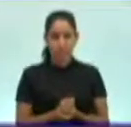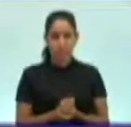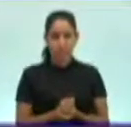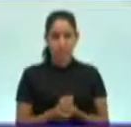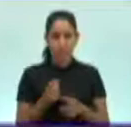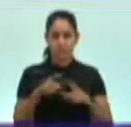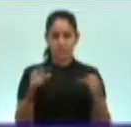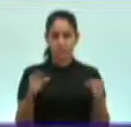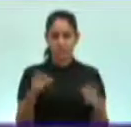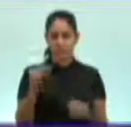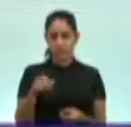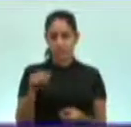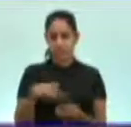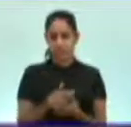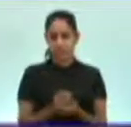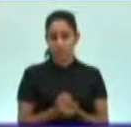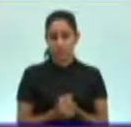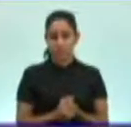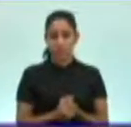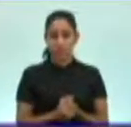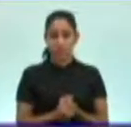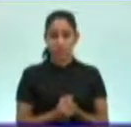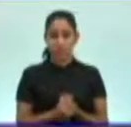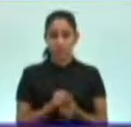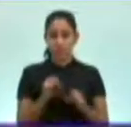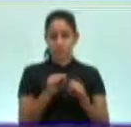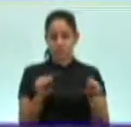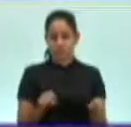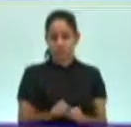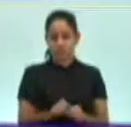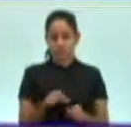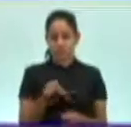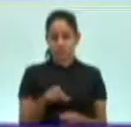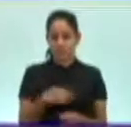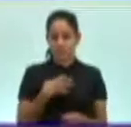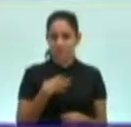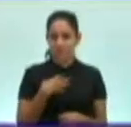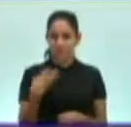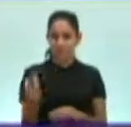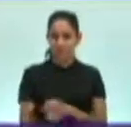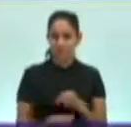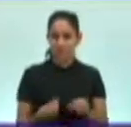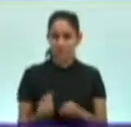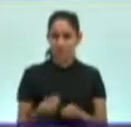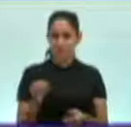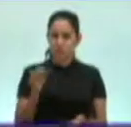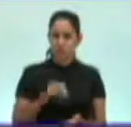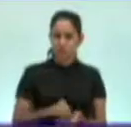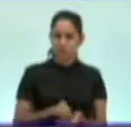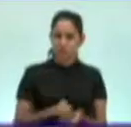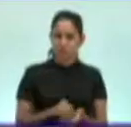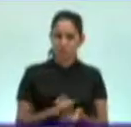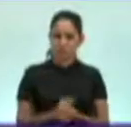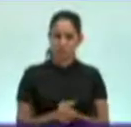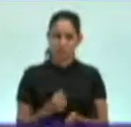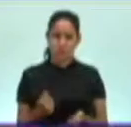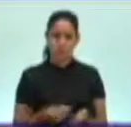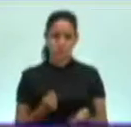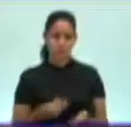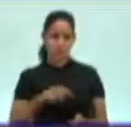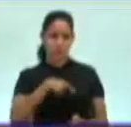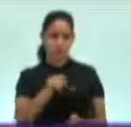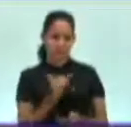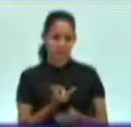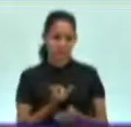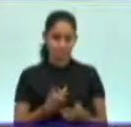El sistema capitalista en su fase imperialista tiene la modalidad actual de basarse su guerra cultural en